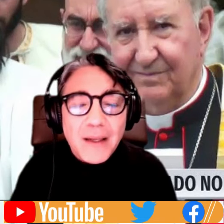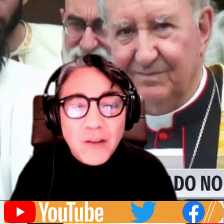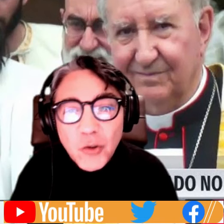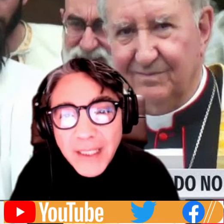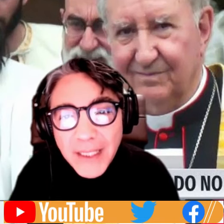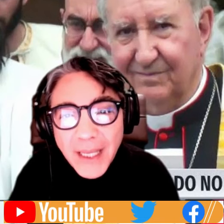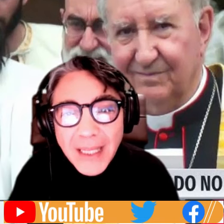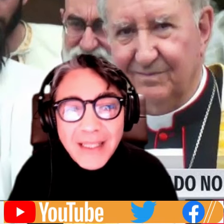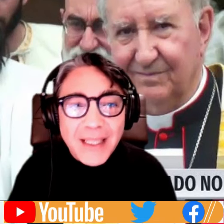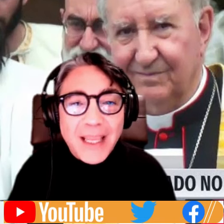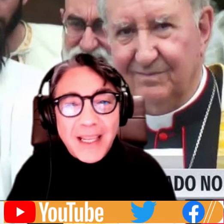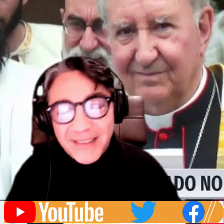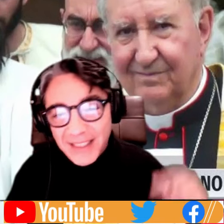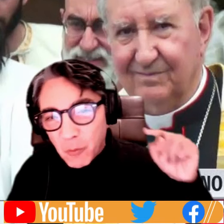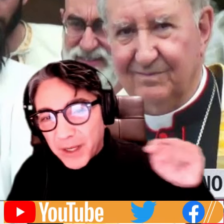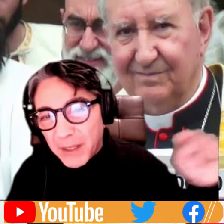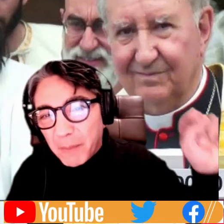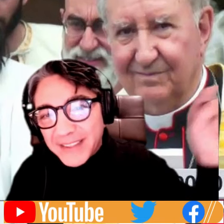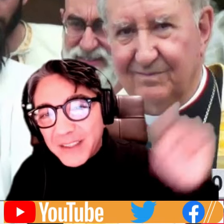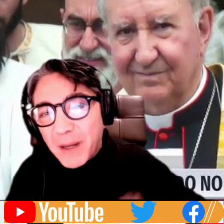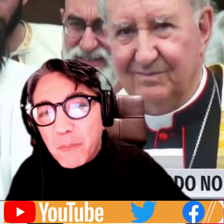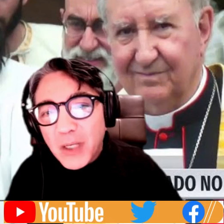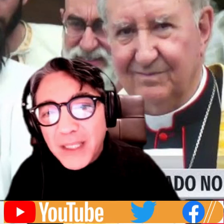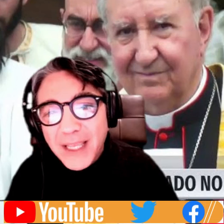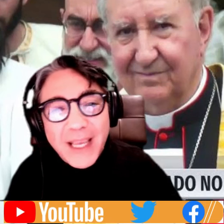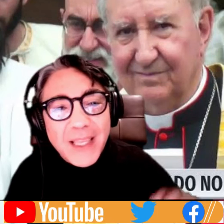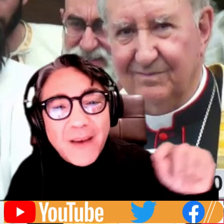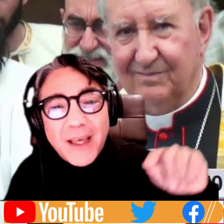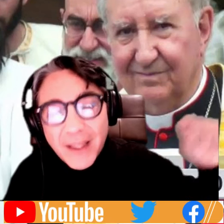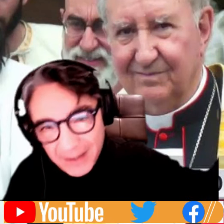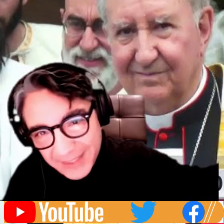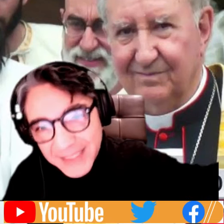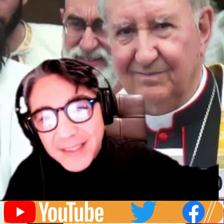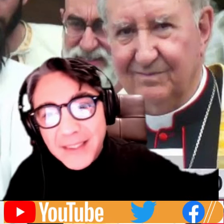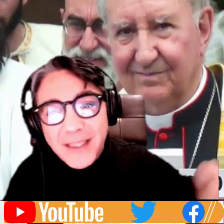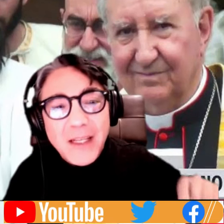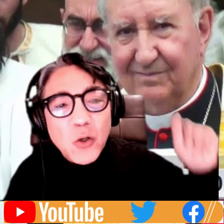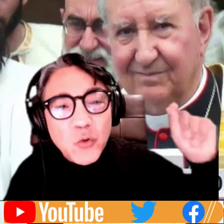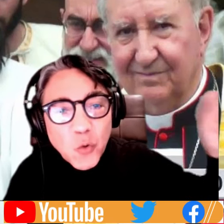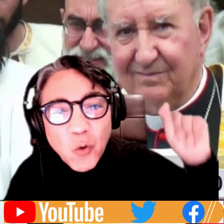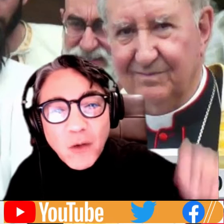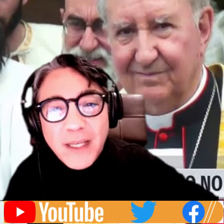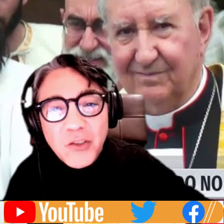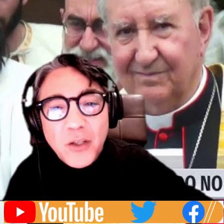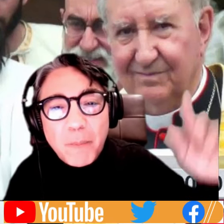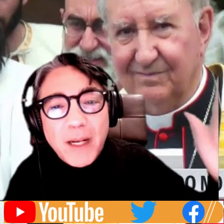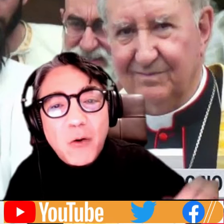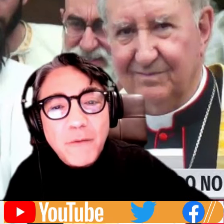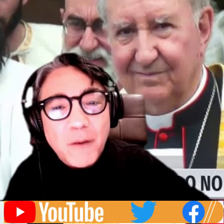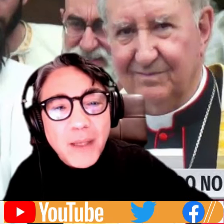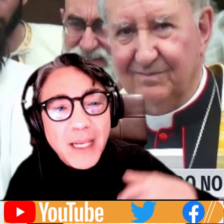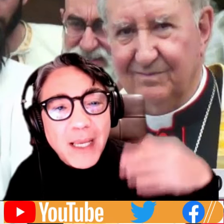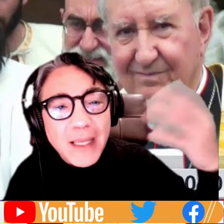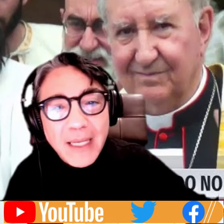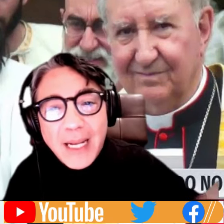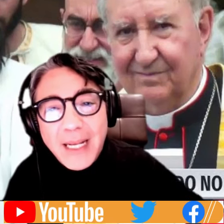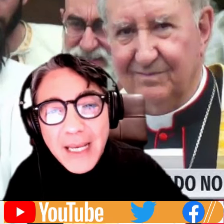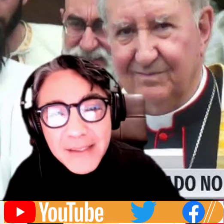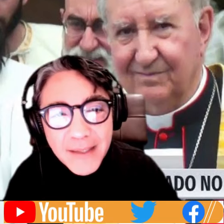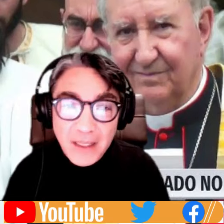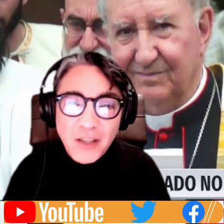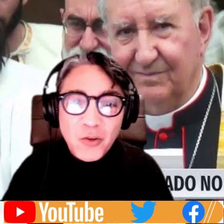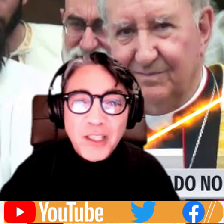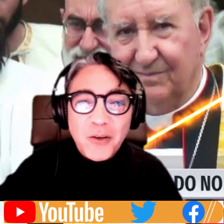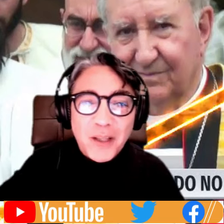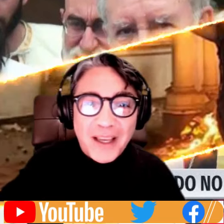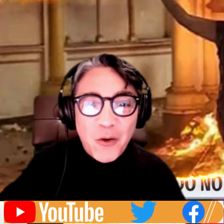eh sostenía de que si la mujer participaba en política iba desatender sus obligaciones para con la familia y la